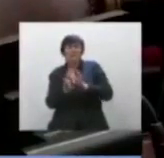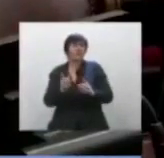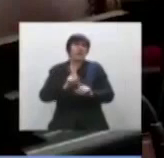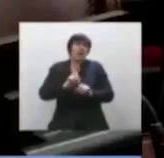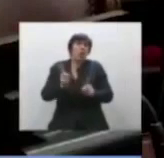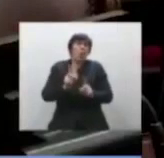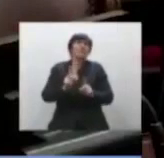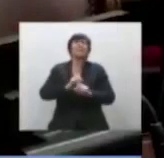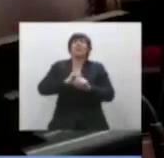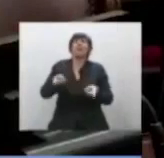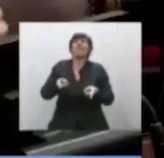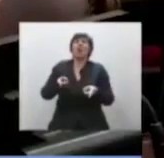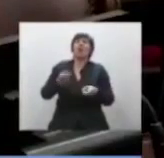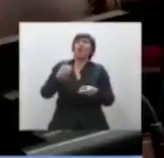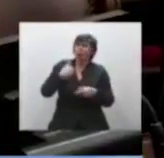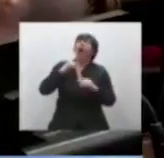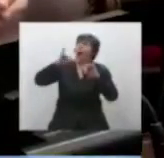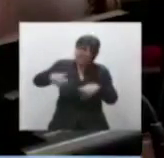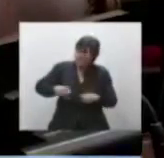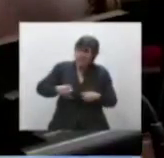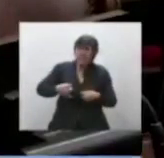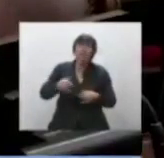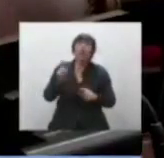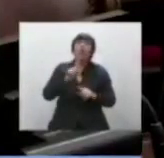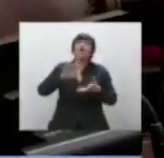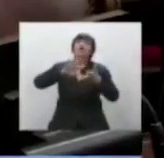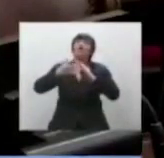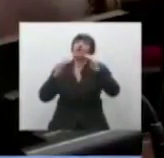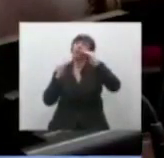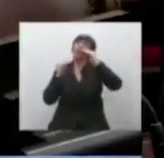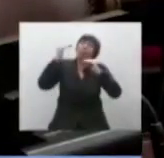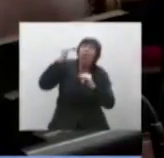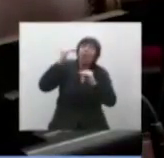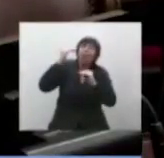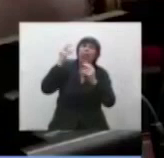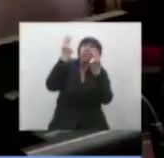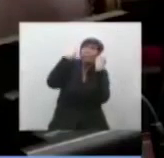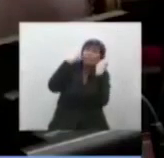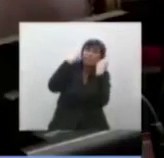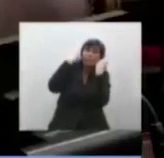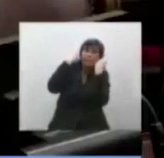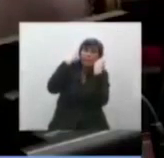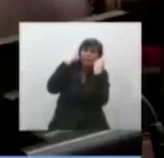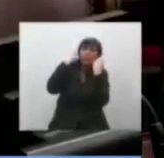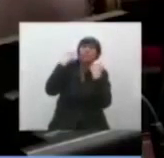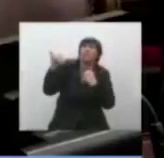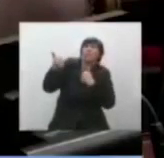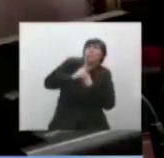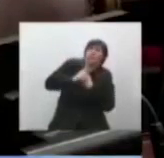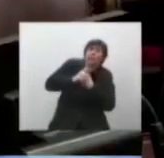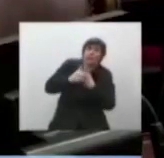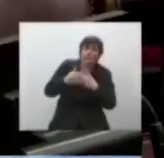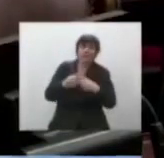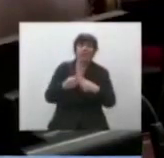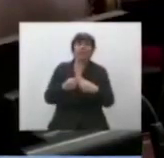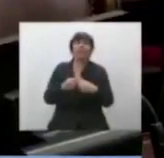un hecho que marca de por vida una mujer. Y creo que esto es un lo más senador. Triste. Creo que más allá de que la ley ayer o hoy no se haya dado, me parece que